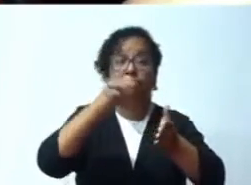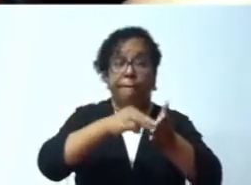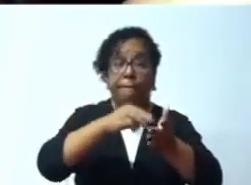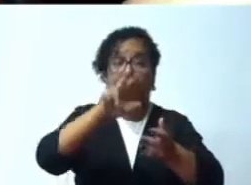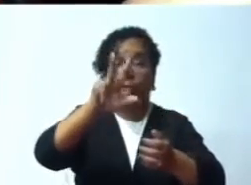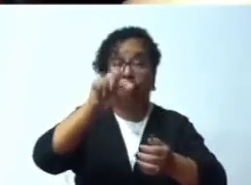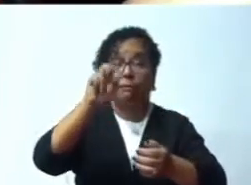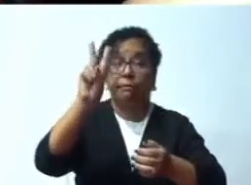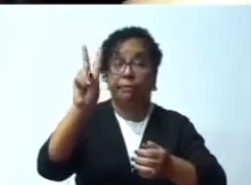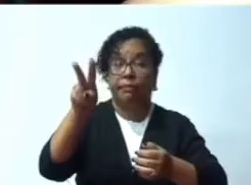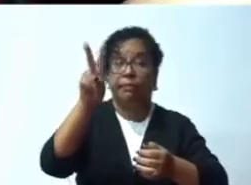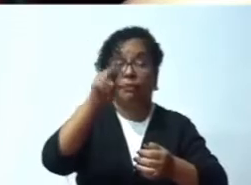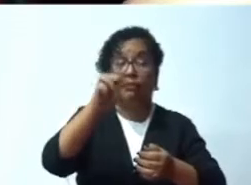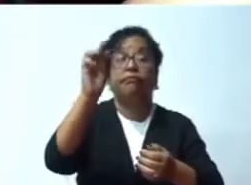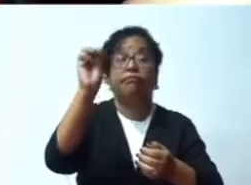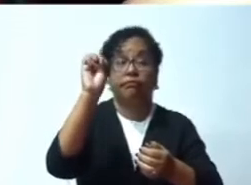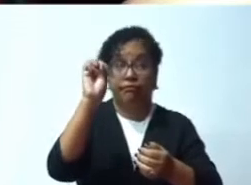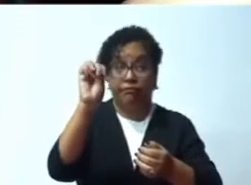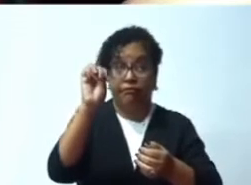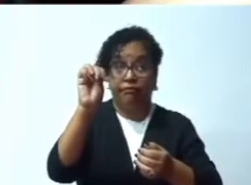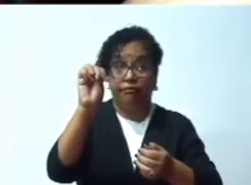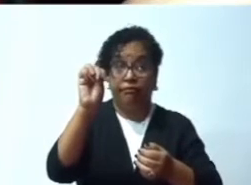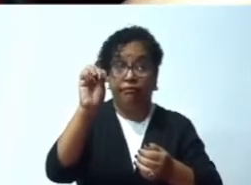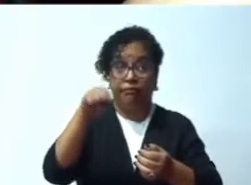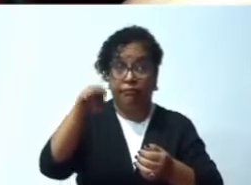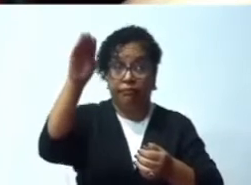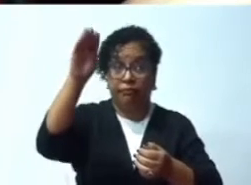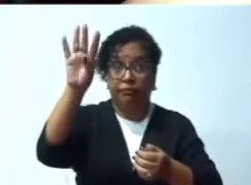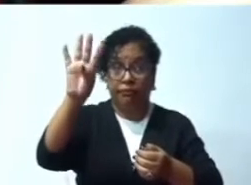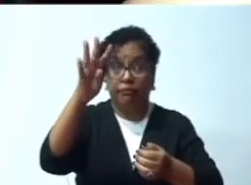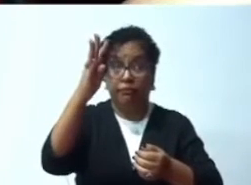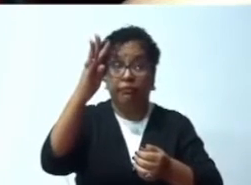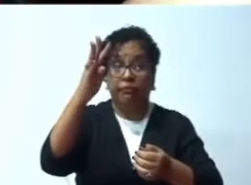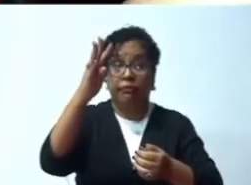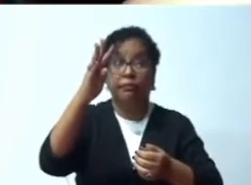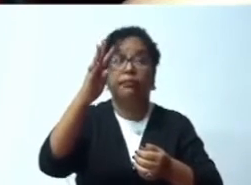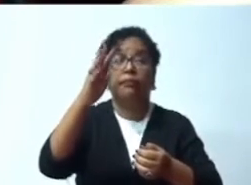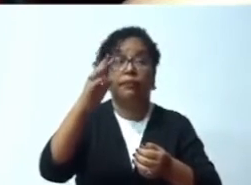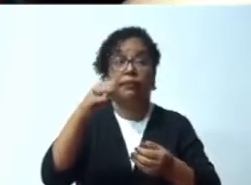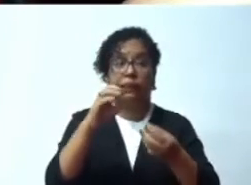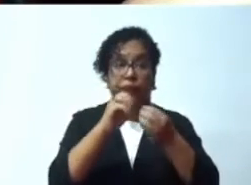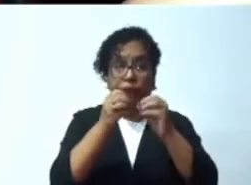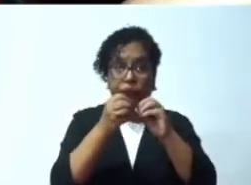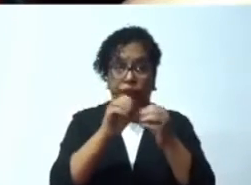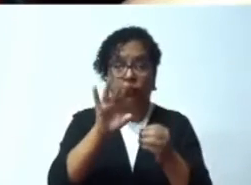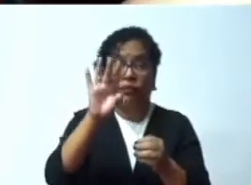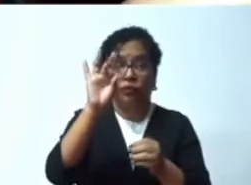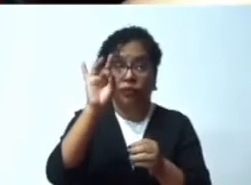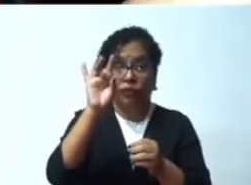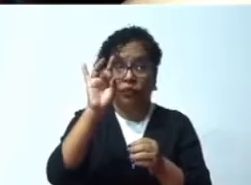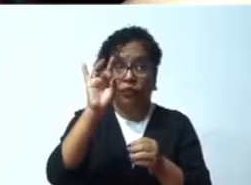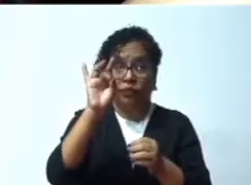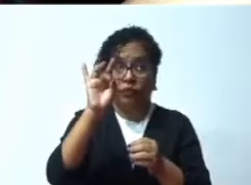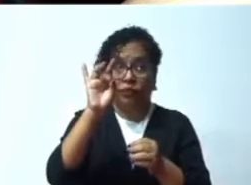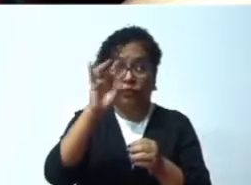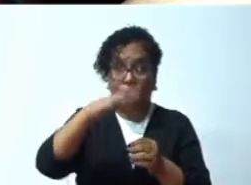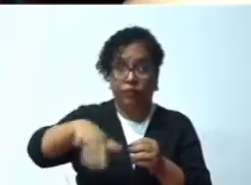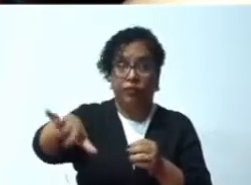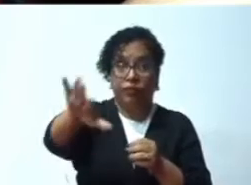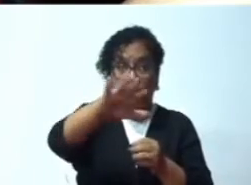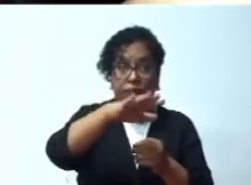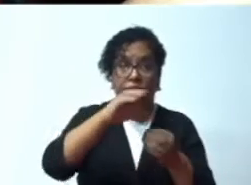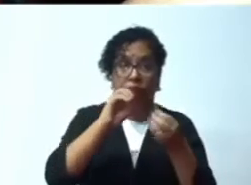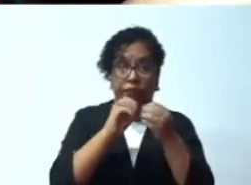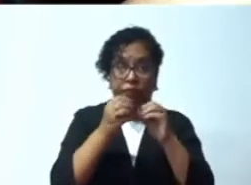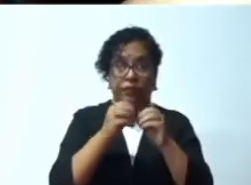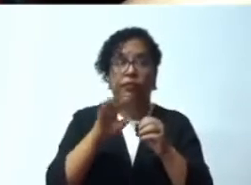1.322 metros cuadrados en la parcela reformada número 8, solar número 9